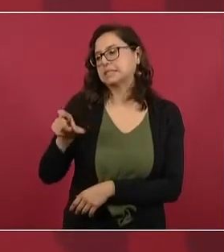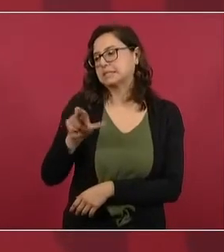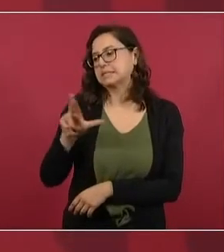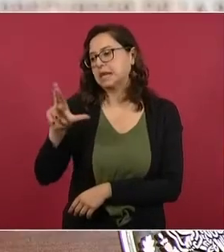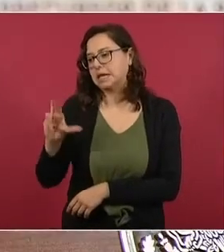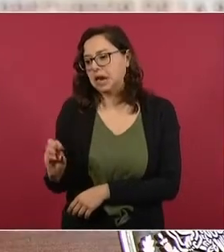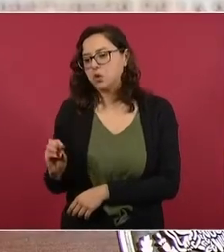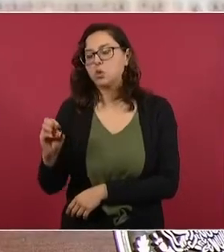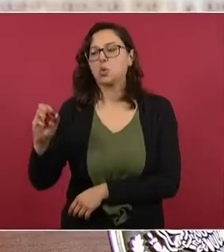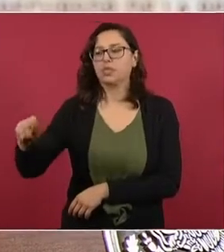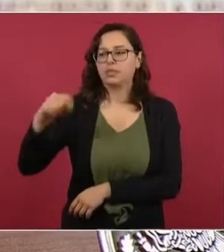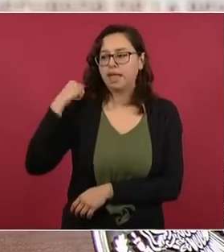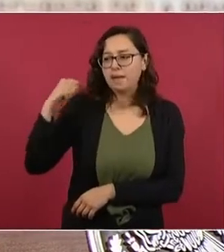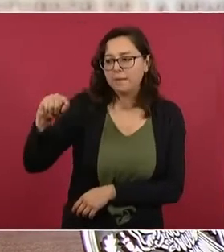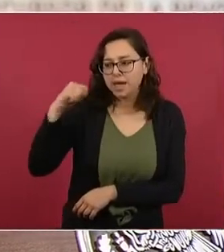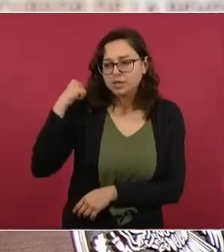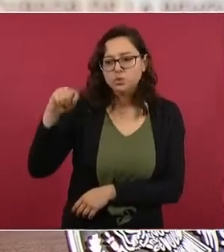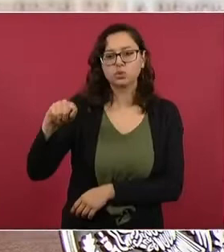en Tabasco,